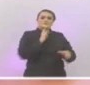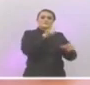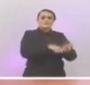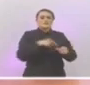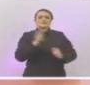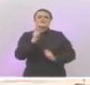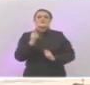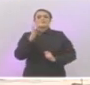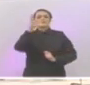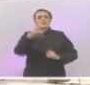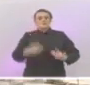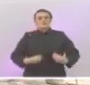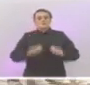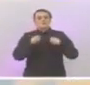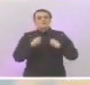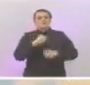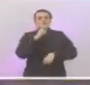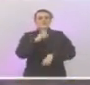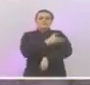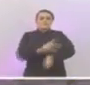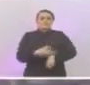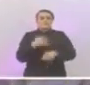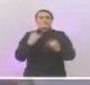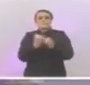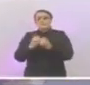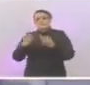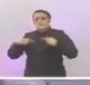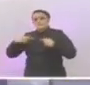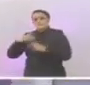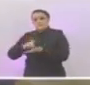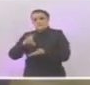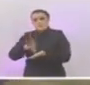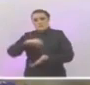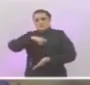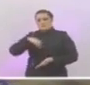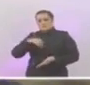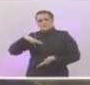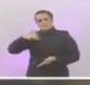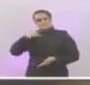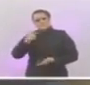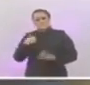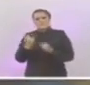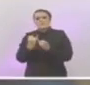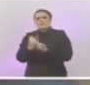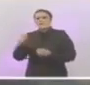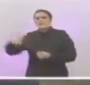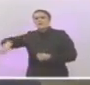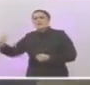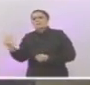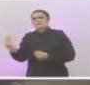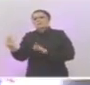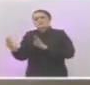fortalecer nuevas familias. También para las personas con discapacidad nos seguimos esforzando para estar más cerca de sus